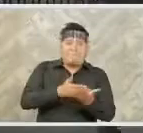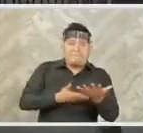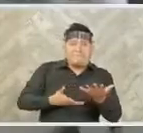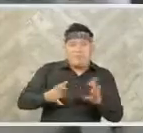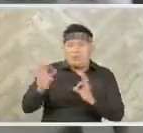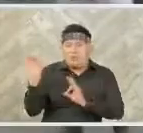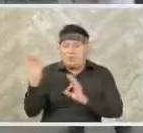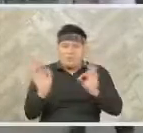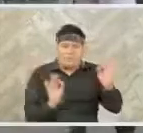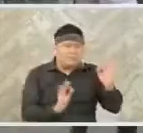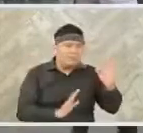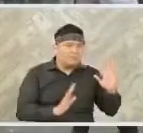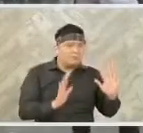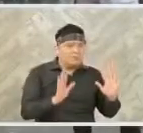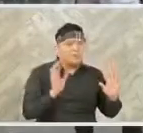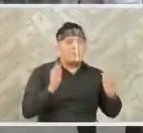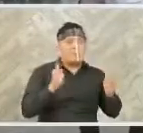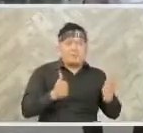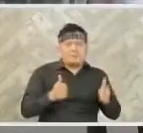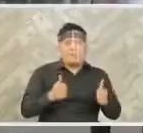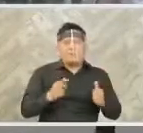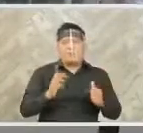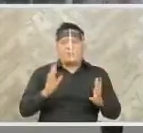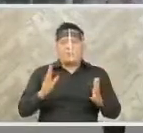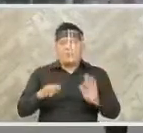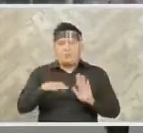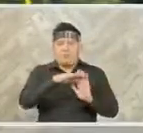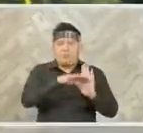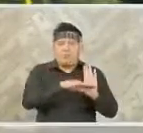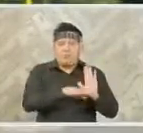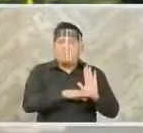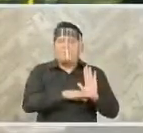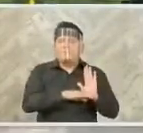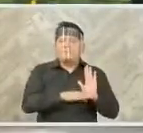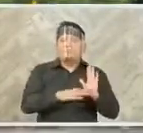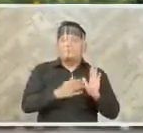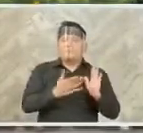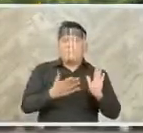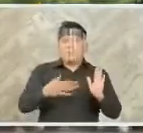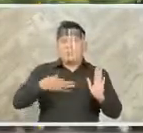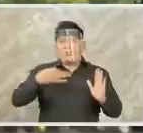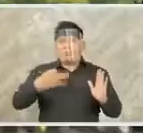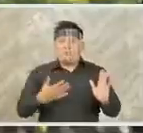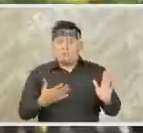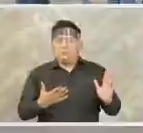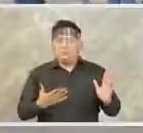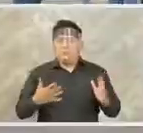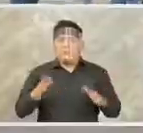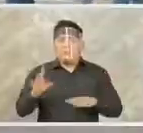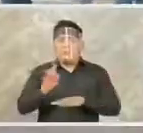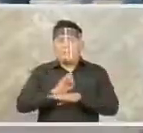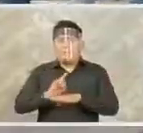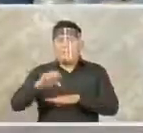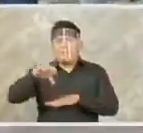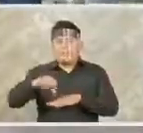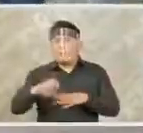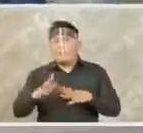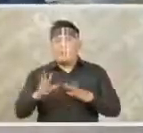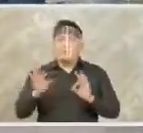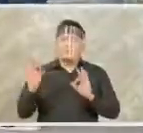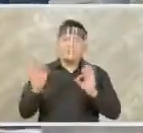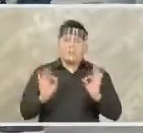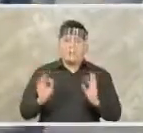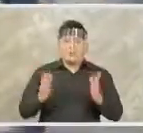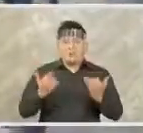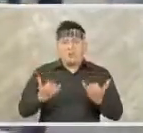de construcción de política pública en la informalidad para evitar un inadecuado uso, pero ahora, a través de la